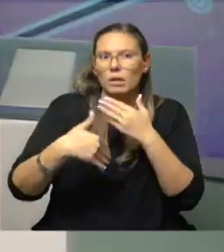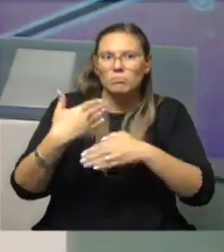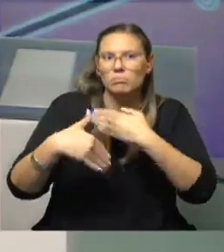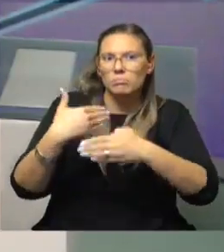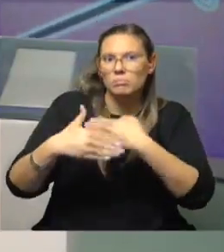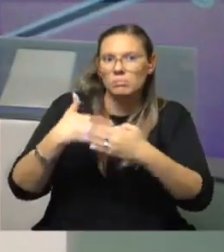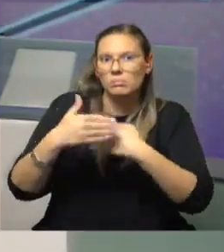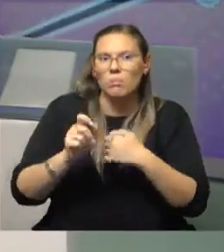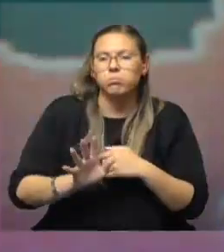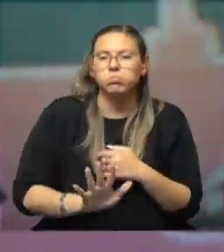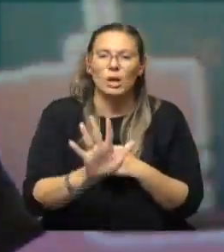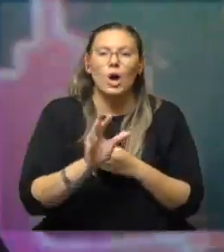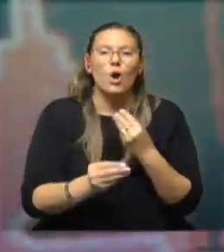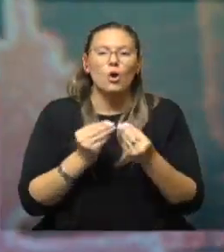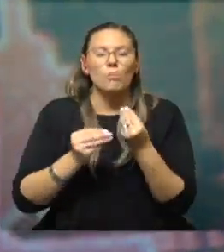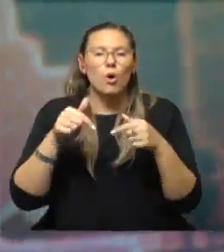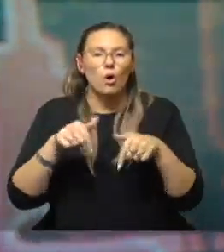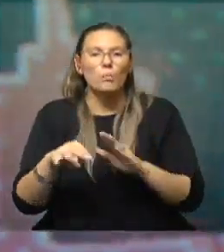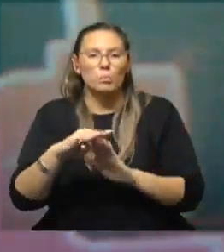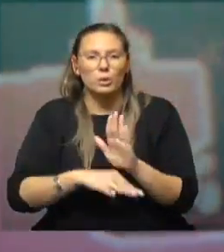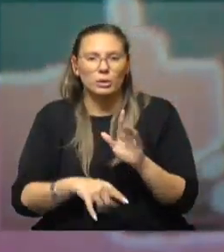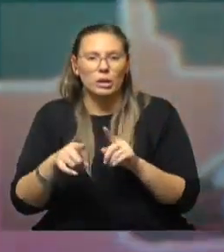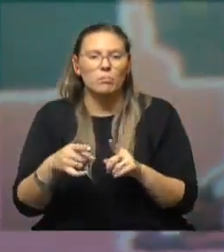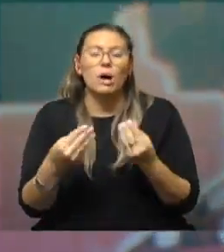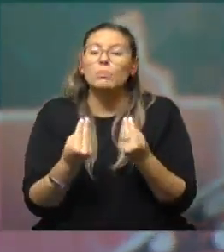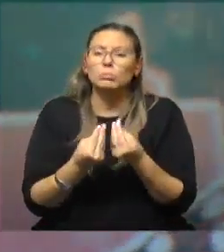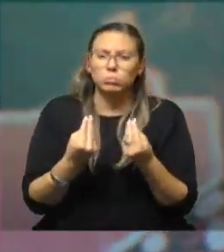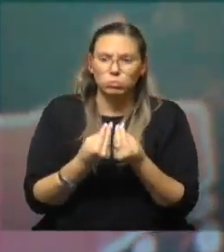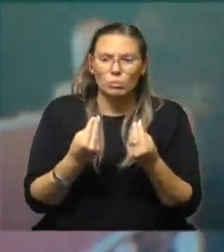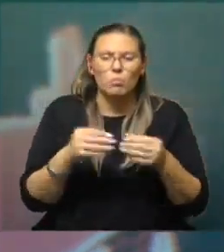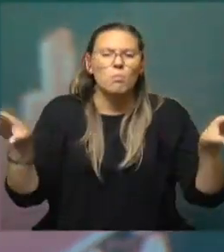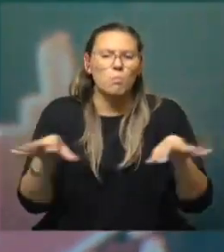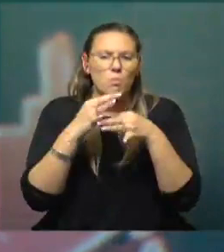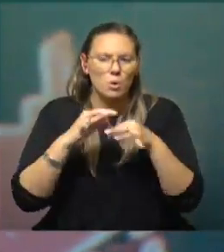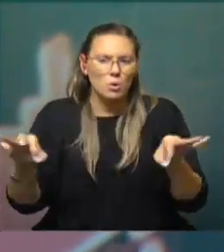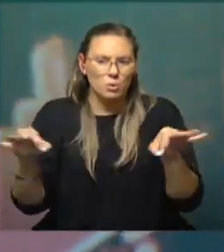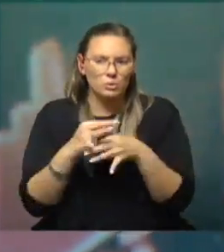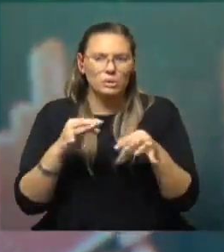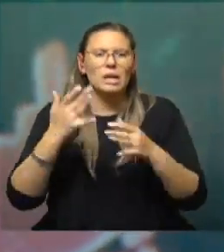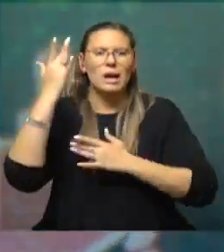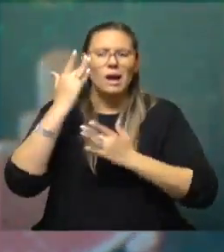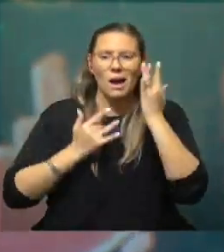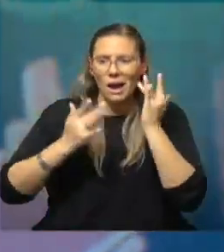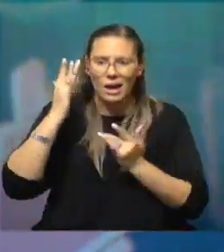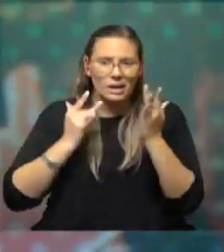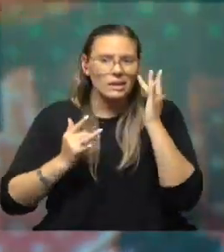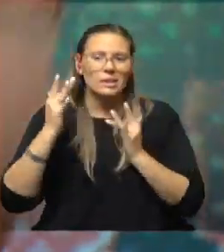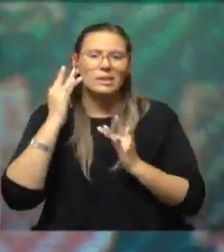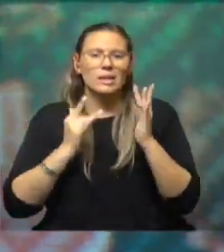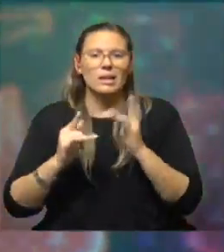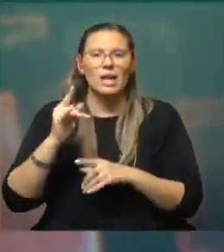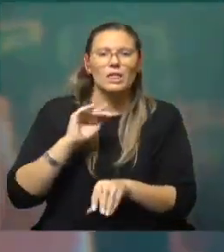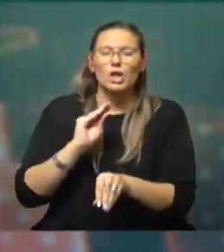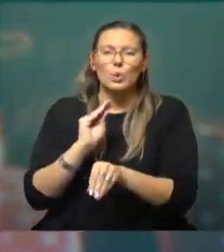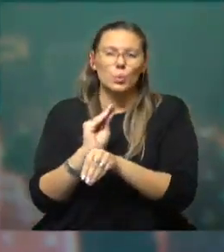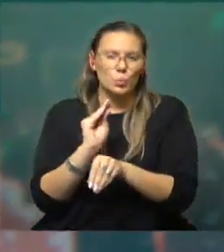Esa poesía suya. ¿Cómo va a fluir el programa de hoy? Porque es un programa llenito de música, de arte, de